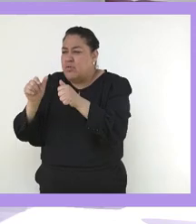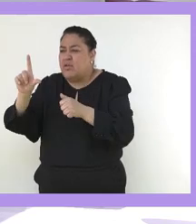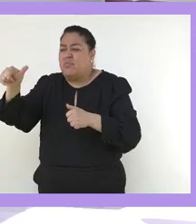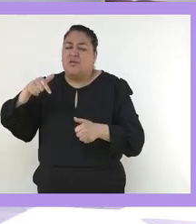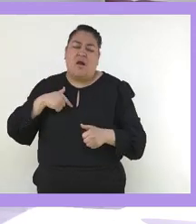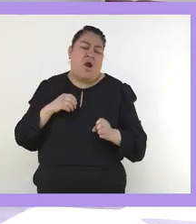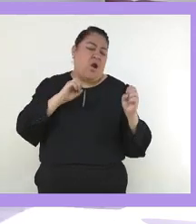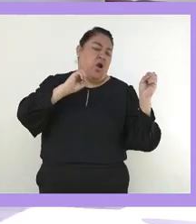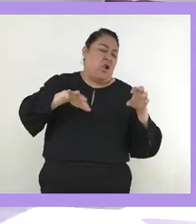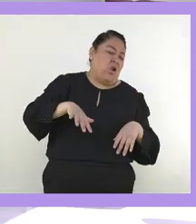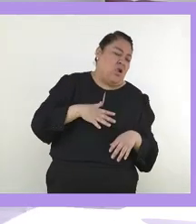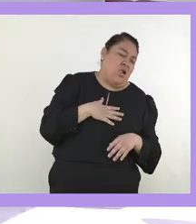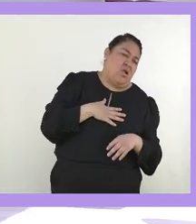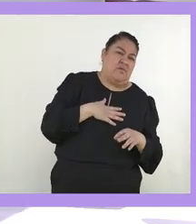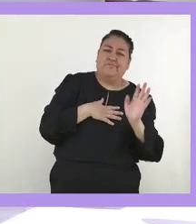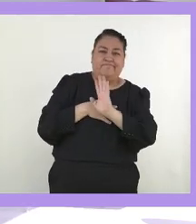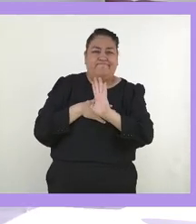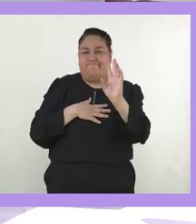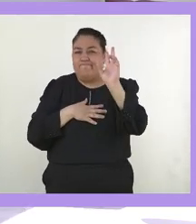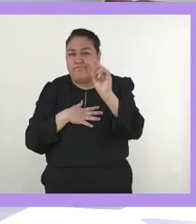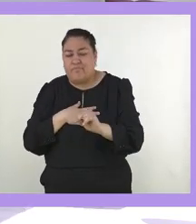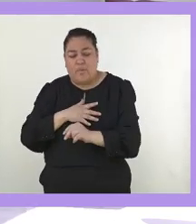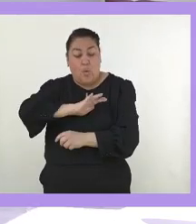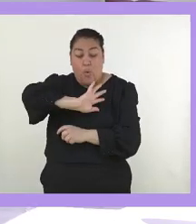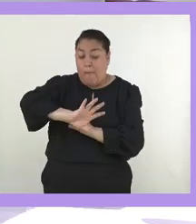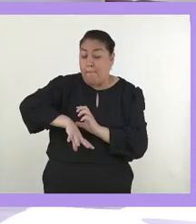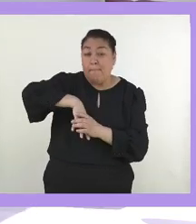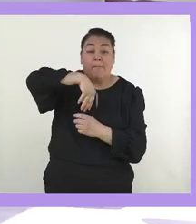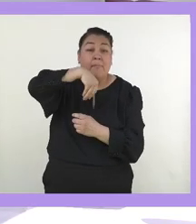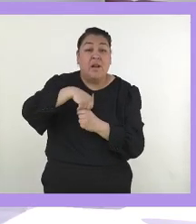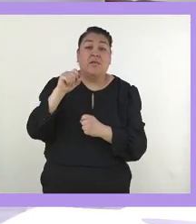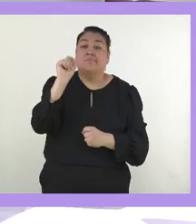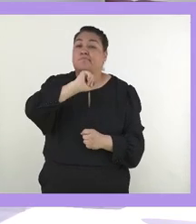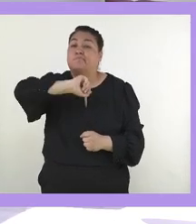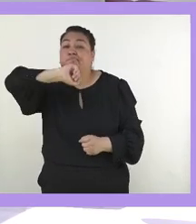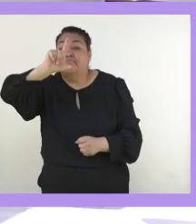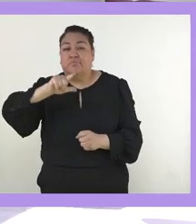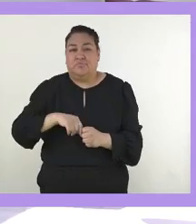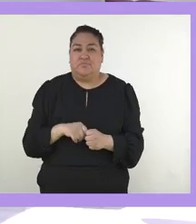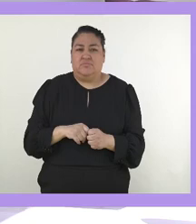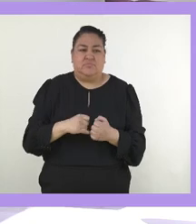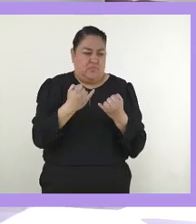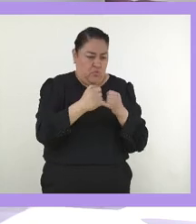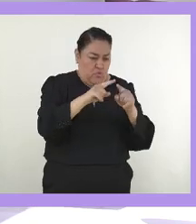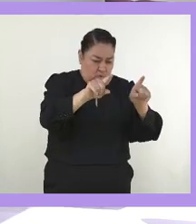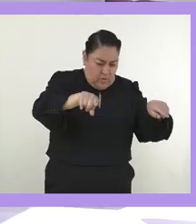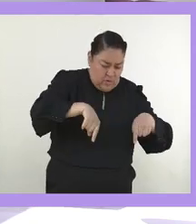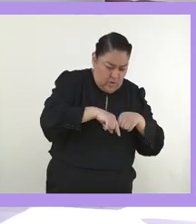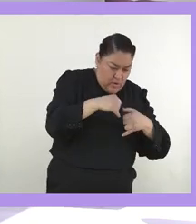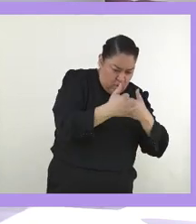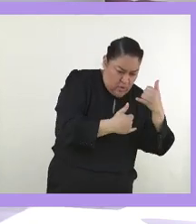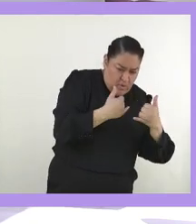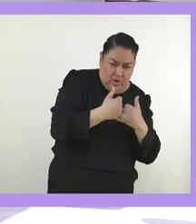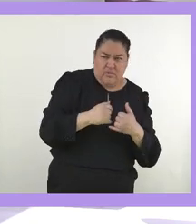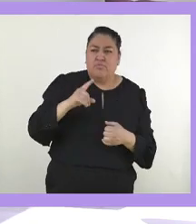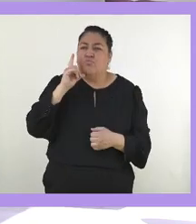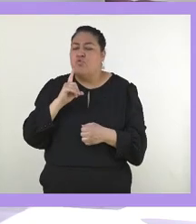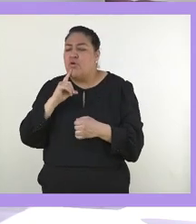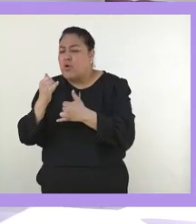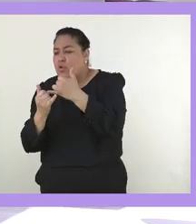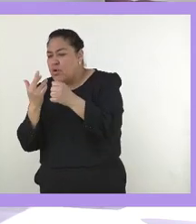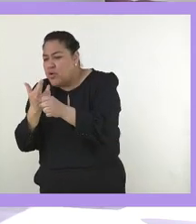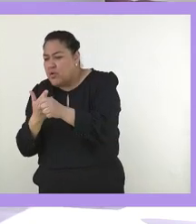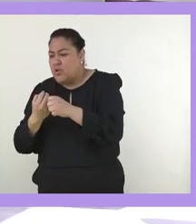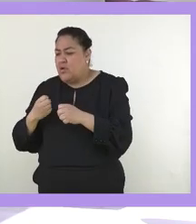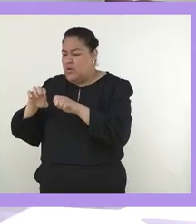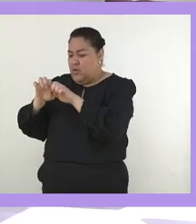no tenemos que profesionalizar y no es nada más en el campo no son nada más las jugadoras no son nada más los cuerpos